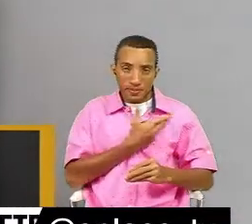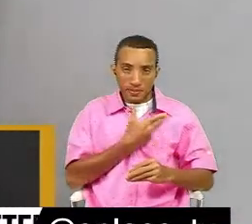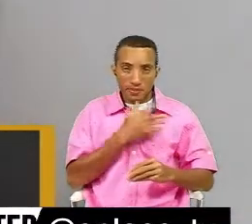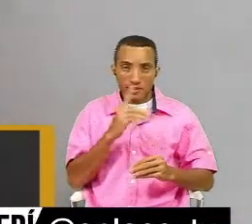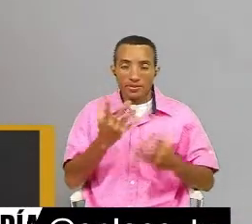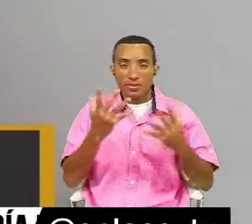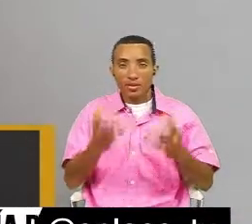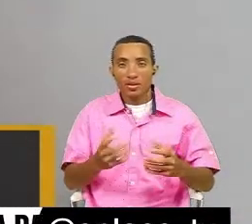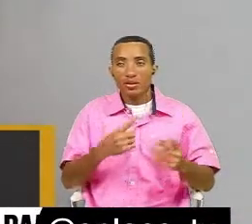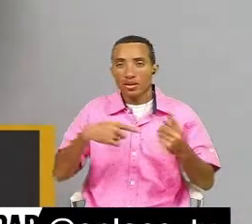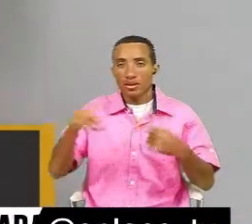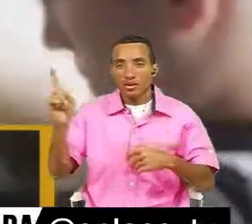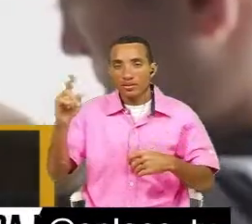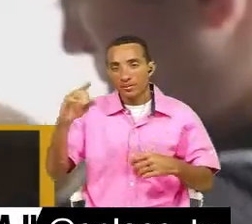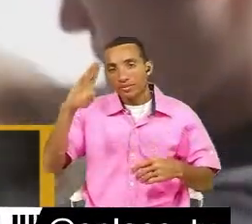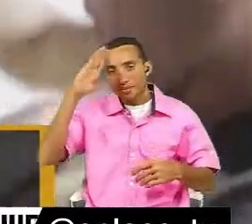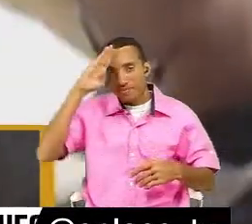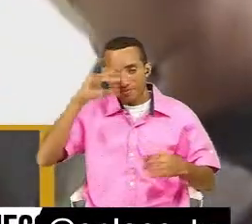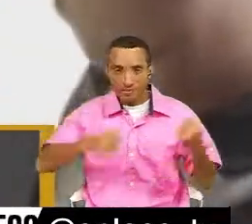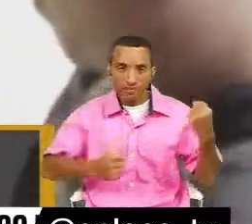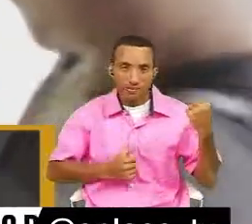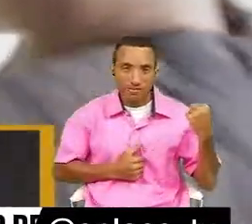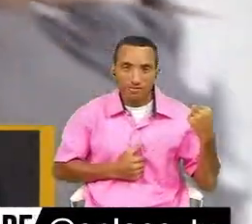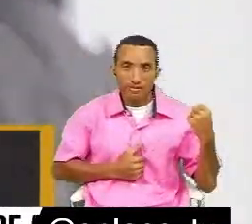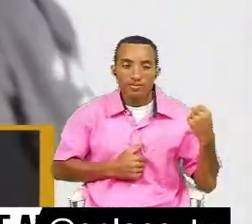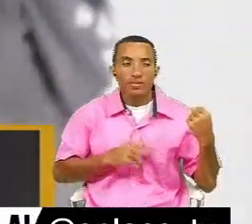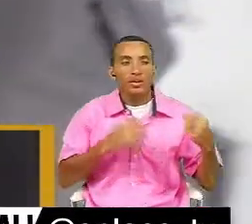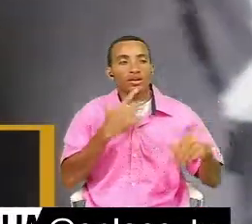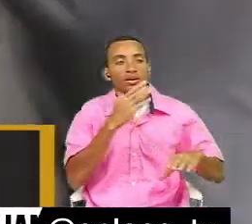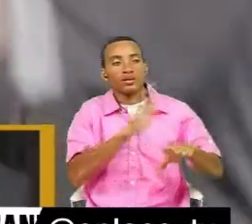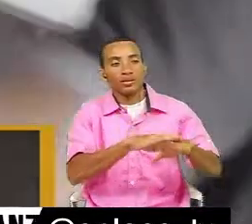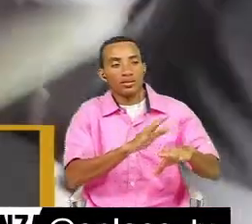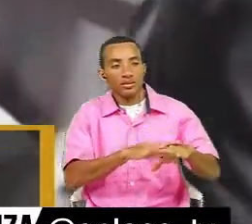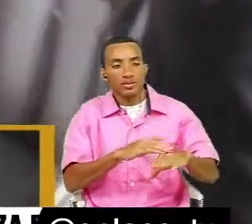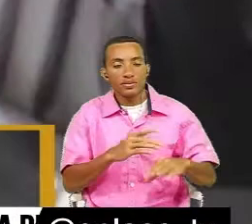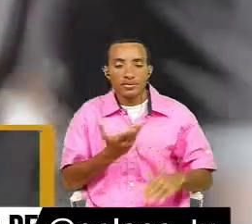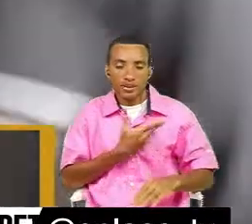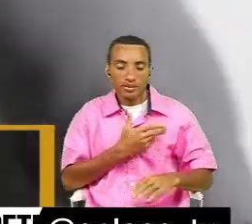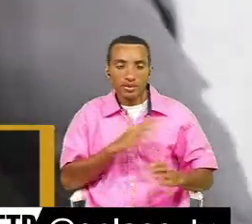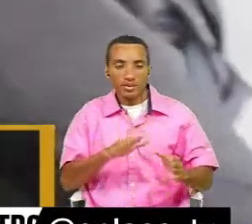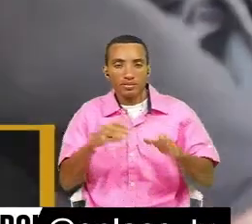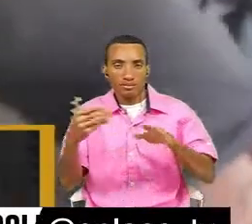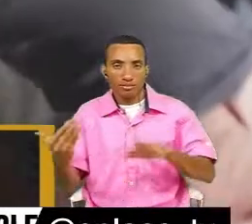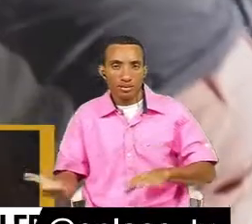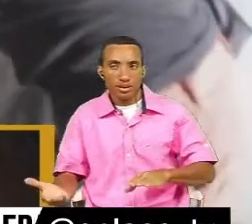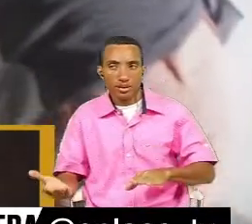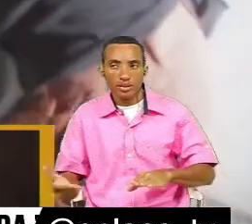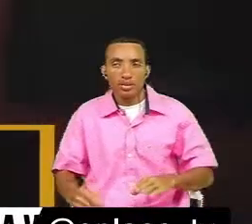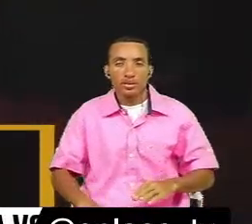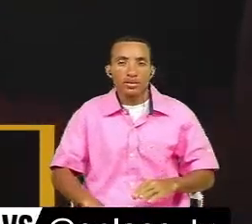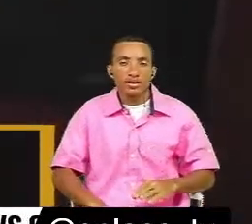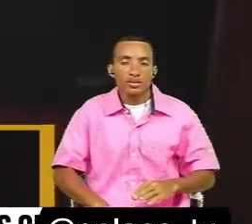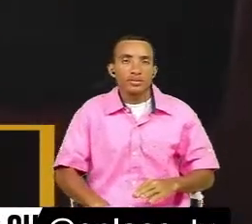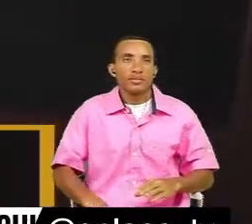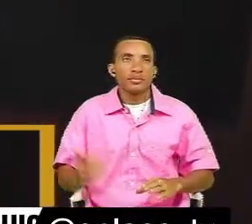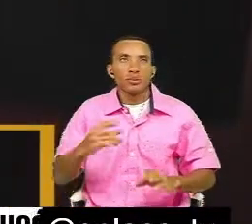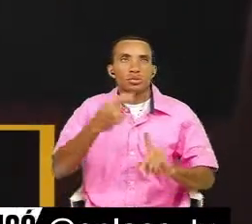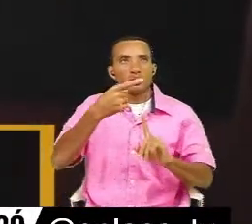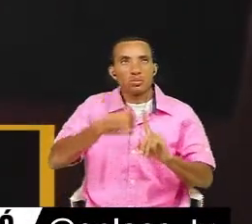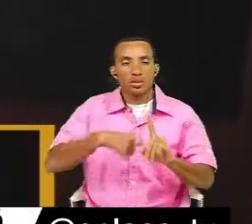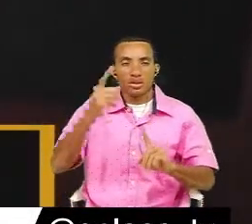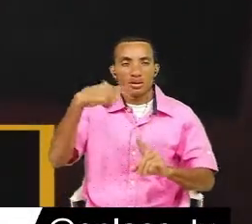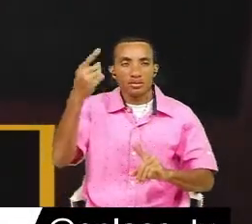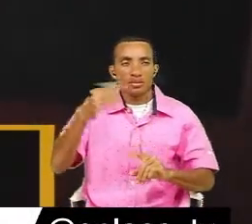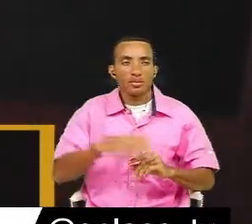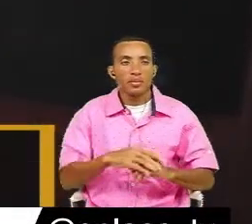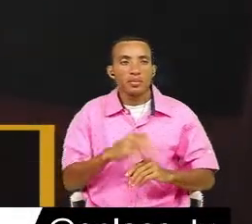me iba a ir a prestar el servicio. Por allá me dieron una noticia que mi mamá había fallecido, al mes siguiente que mi papá se